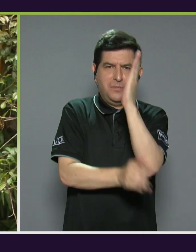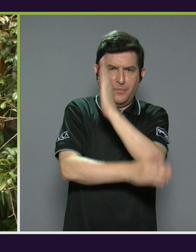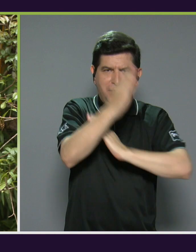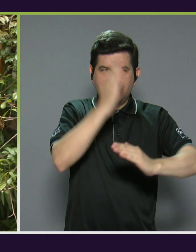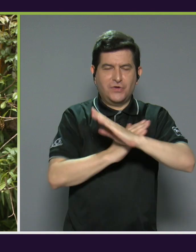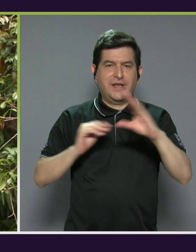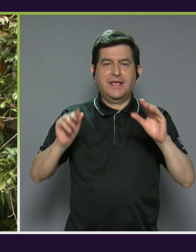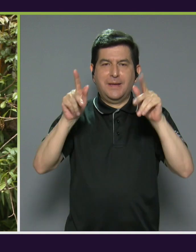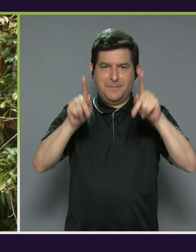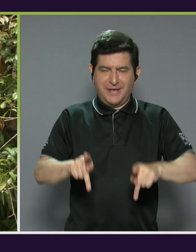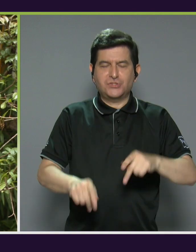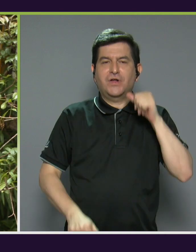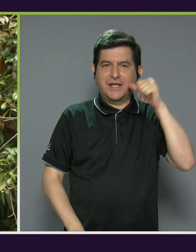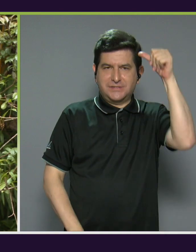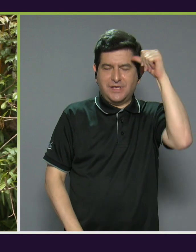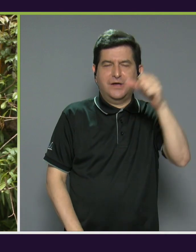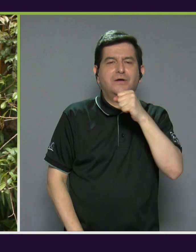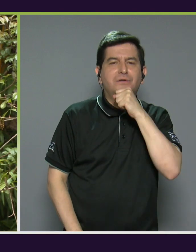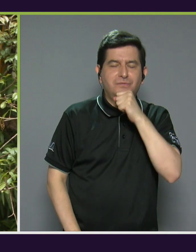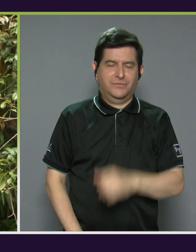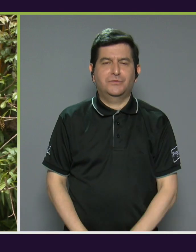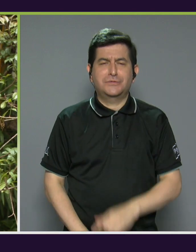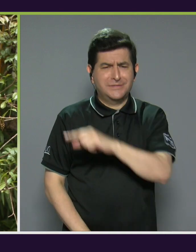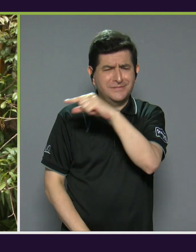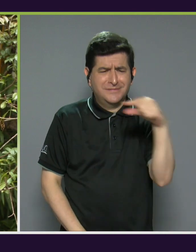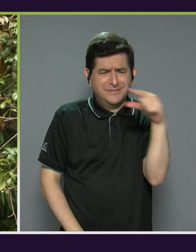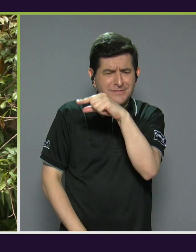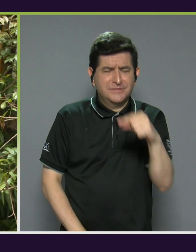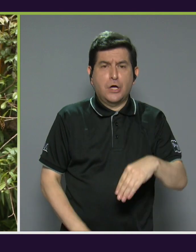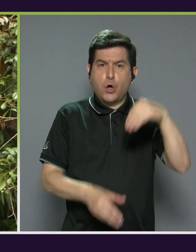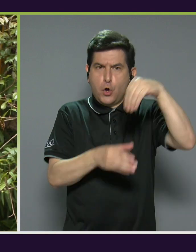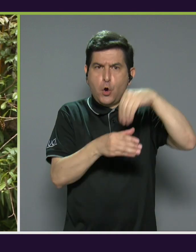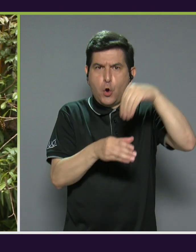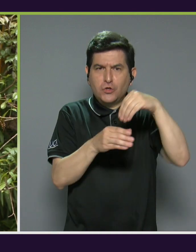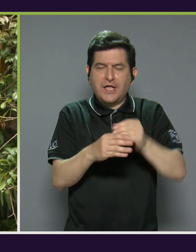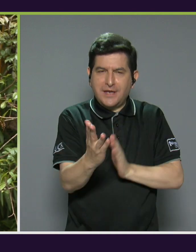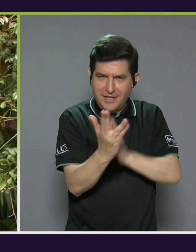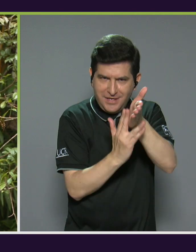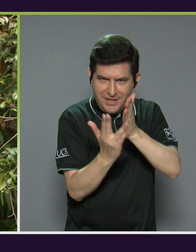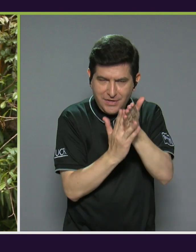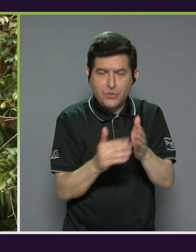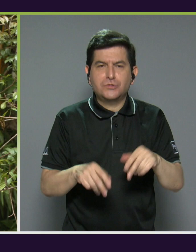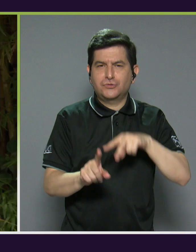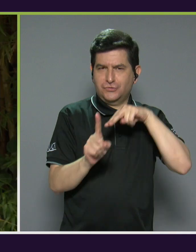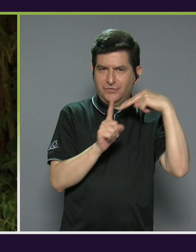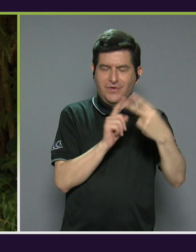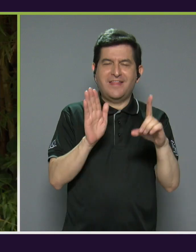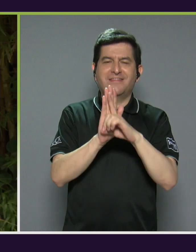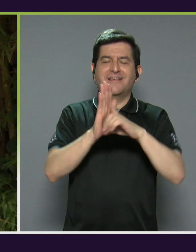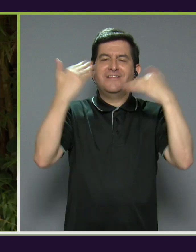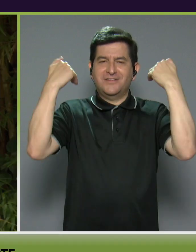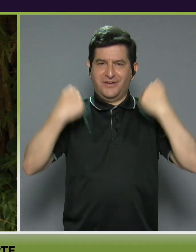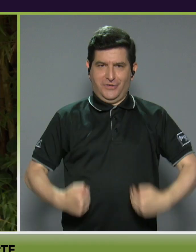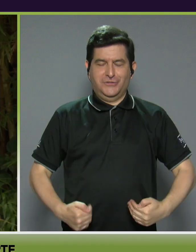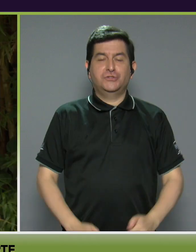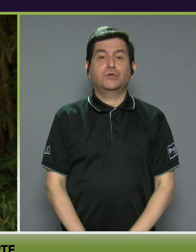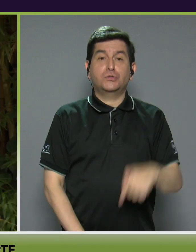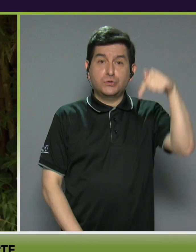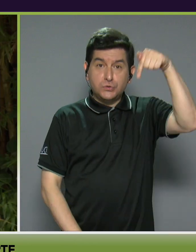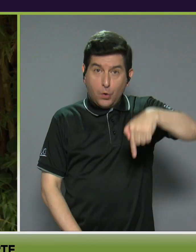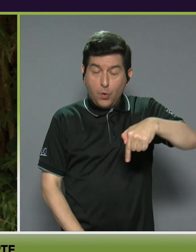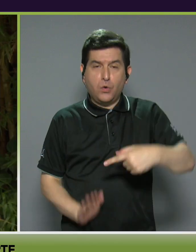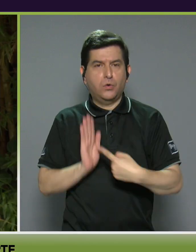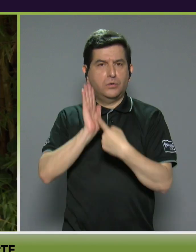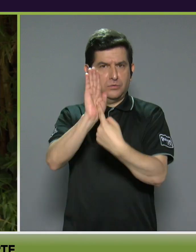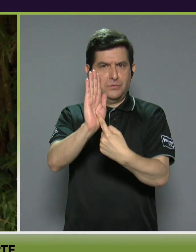adultas mayores, y que cada semana le trae contenidos accesibles y con enfoque de derechos humanos. Hoy estamos presentándole la primera